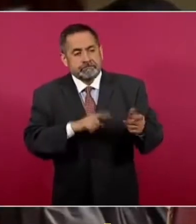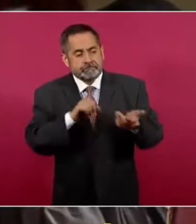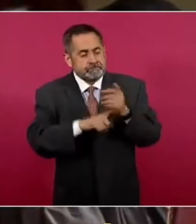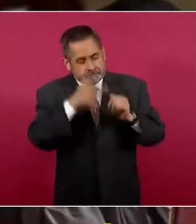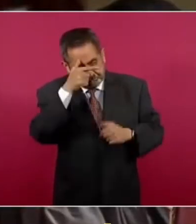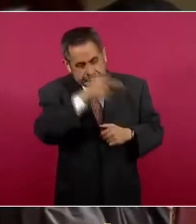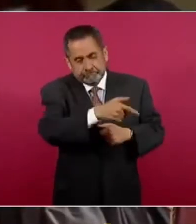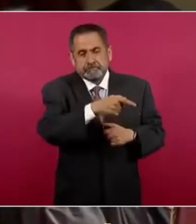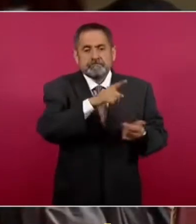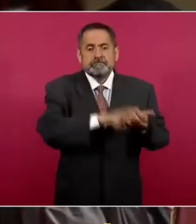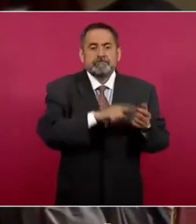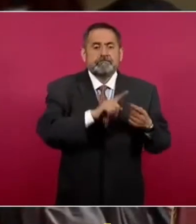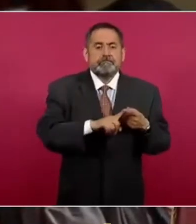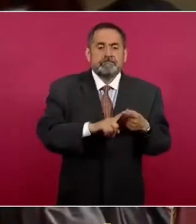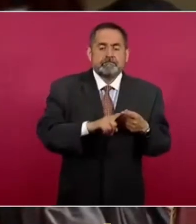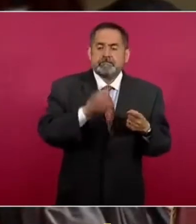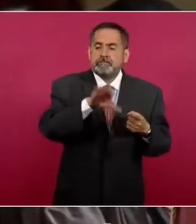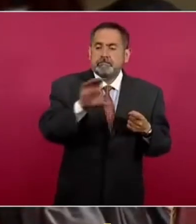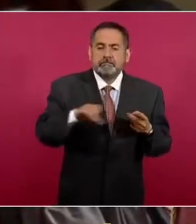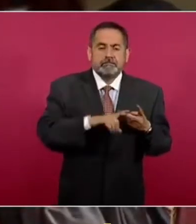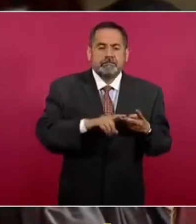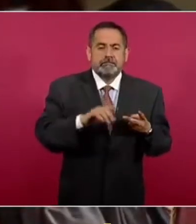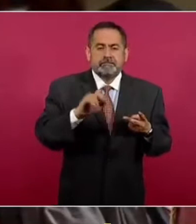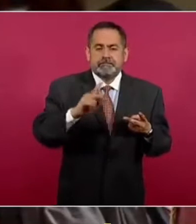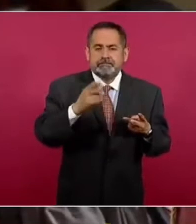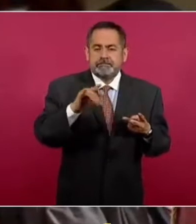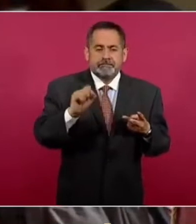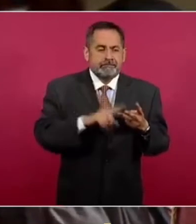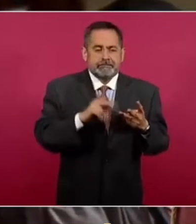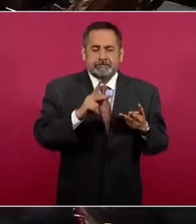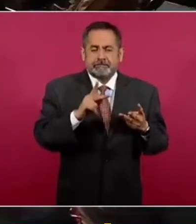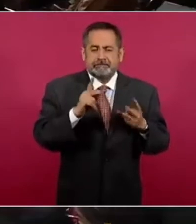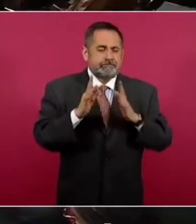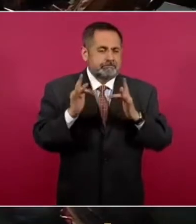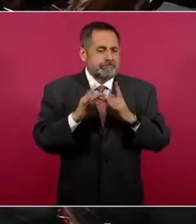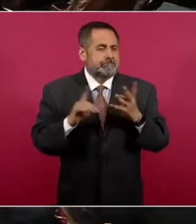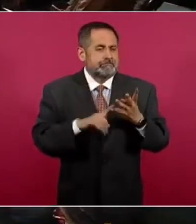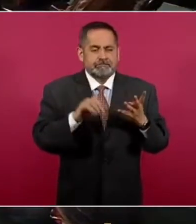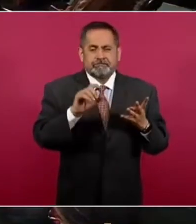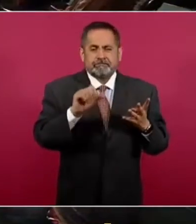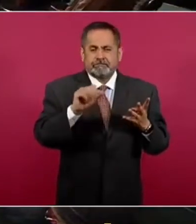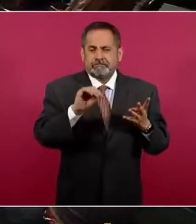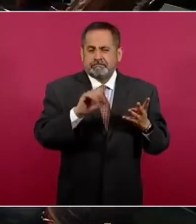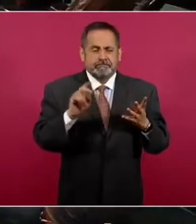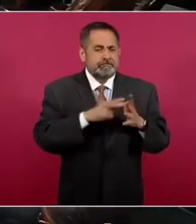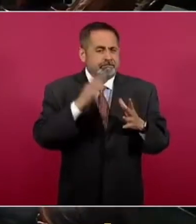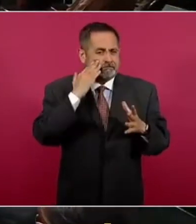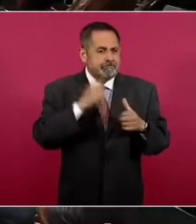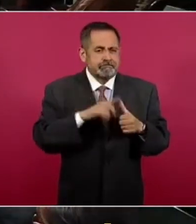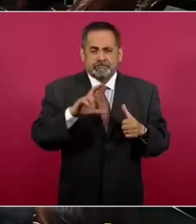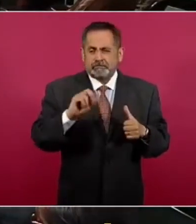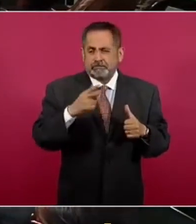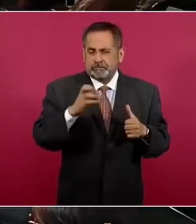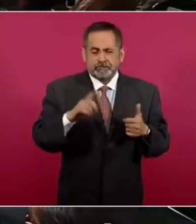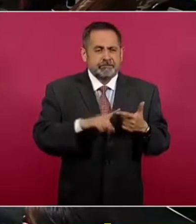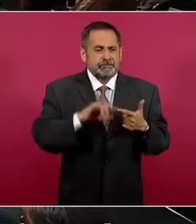están representadas, pues está Coca-Cola, Philips, PepsiCo, Samsung, Amazon, Facebook, Roche, Johnson